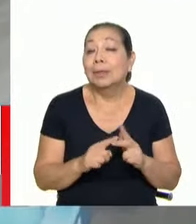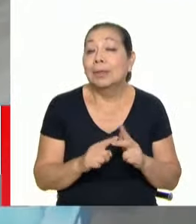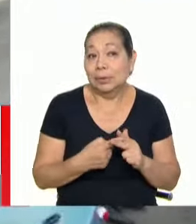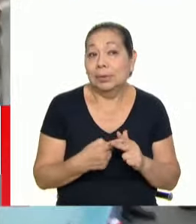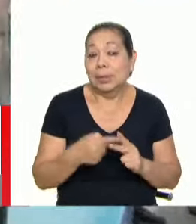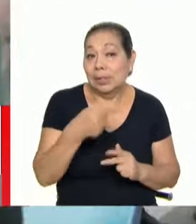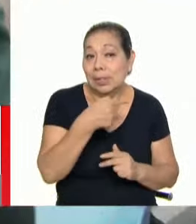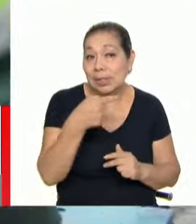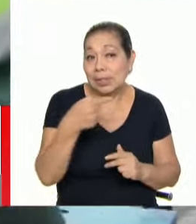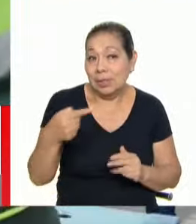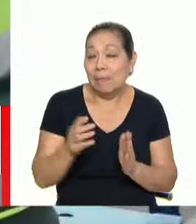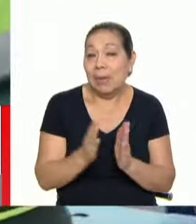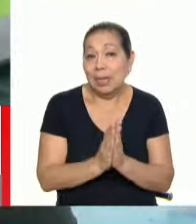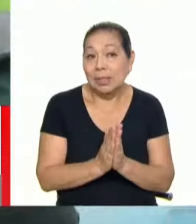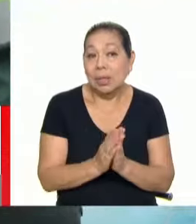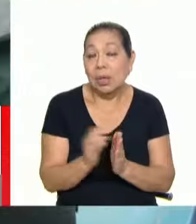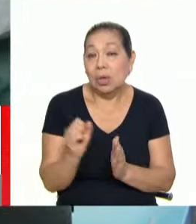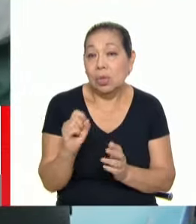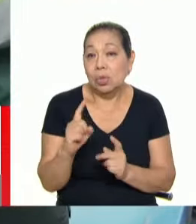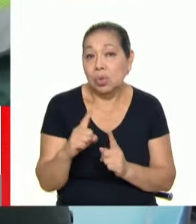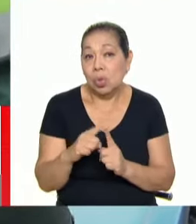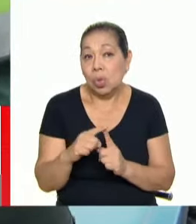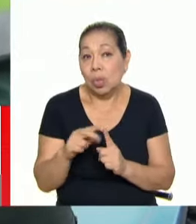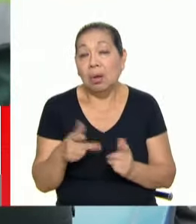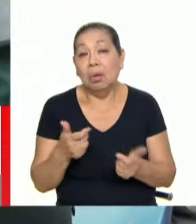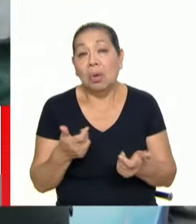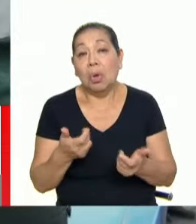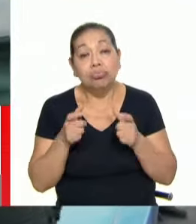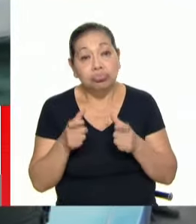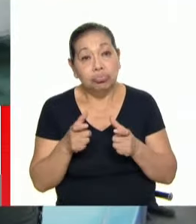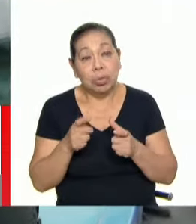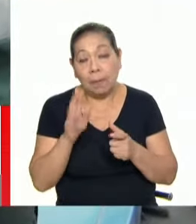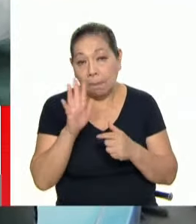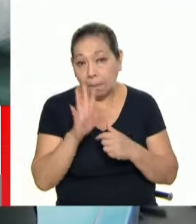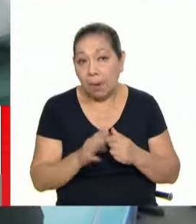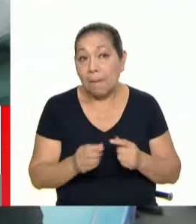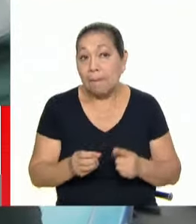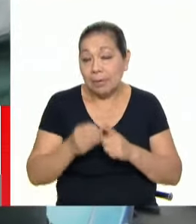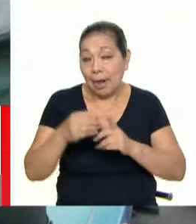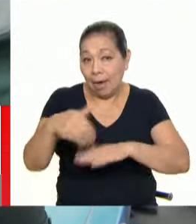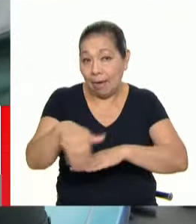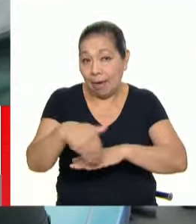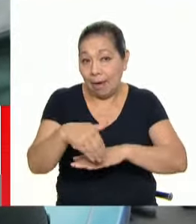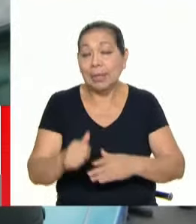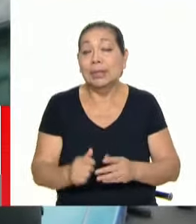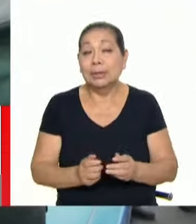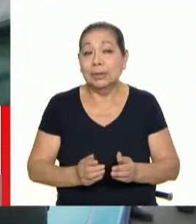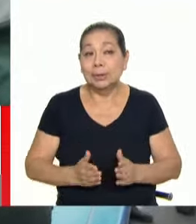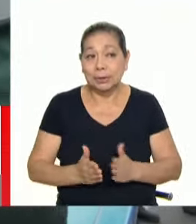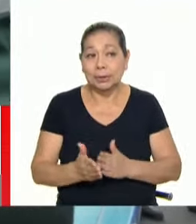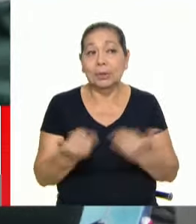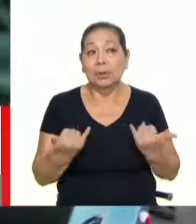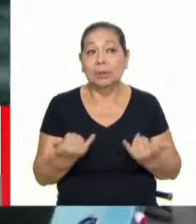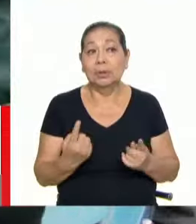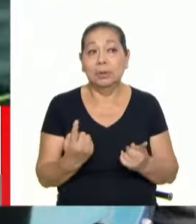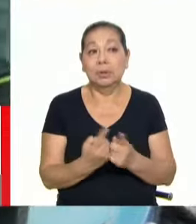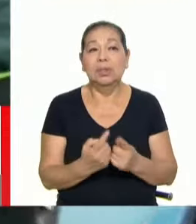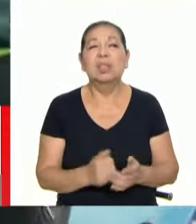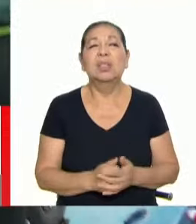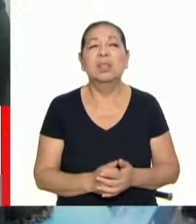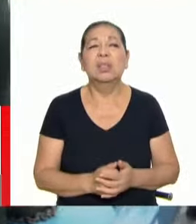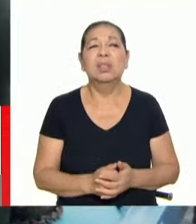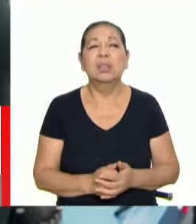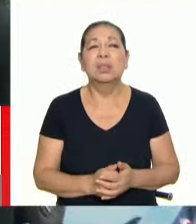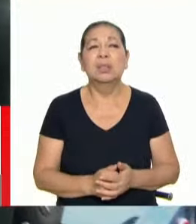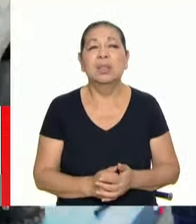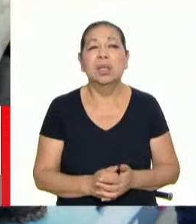de la Semana Santa. La SUTRAN viene reforzando actividades de control a nivel nacional en las principales carreteras del país. Hoy día nos encontramos esta situación